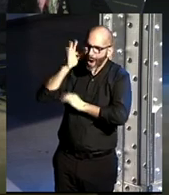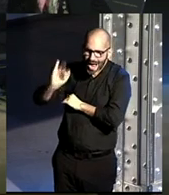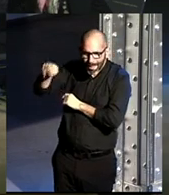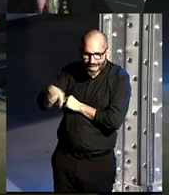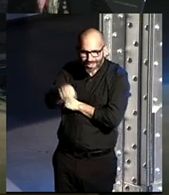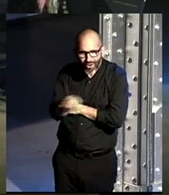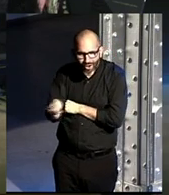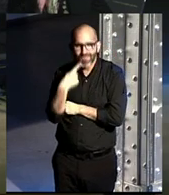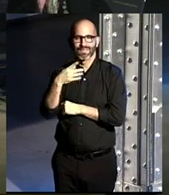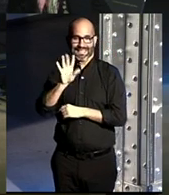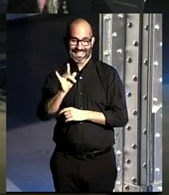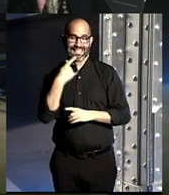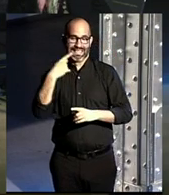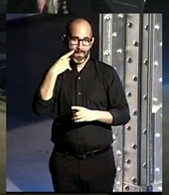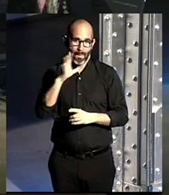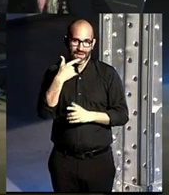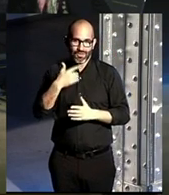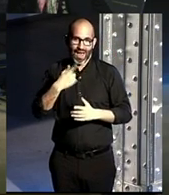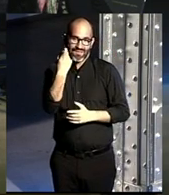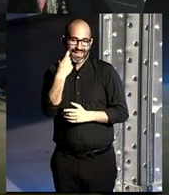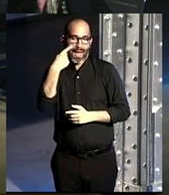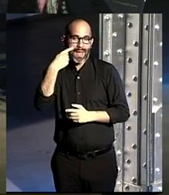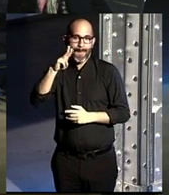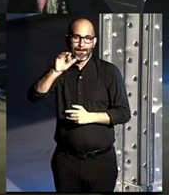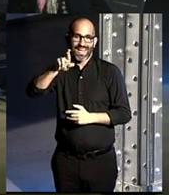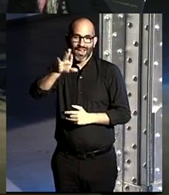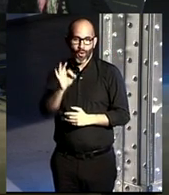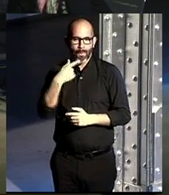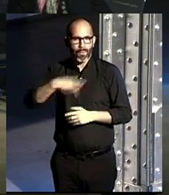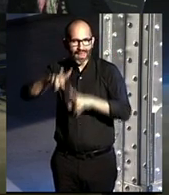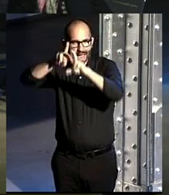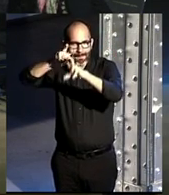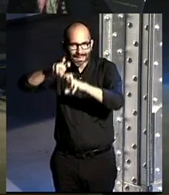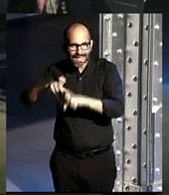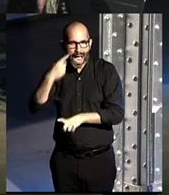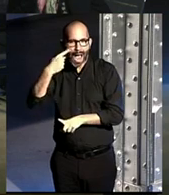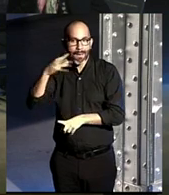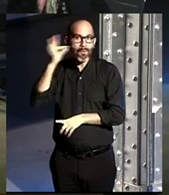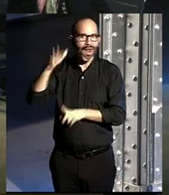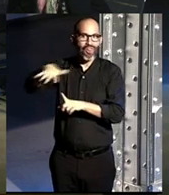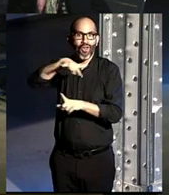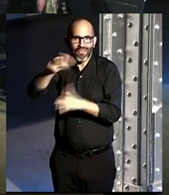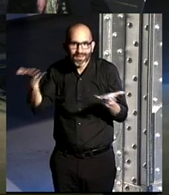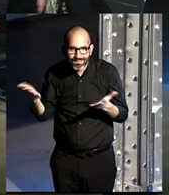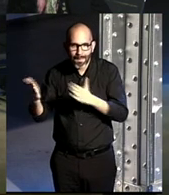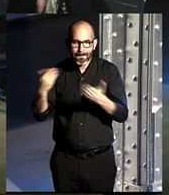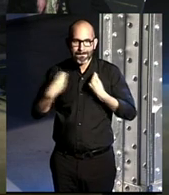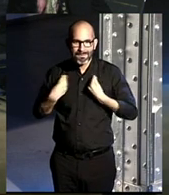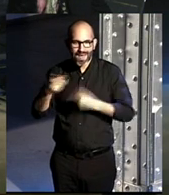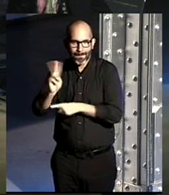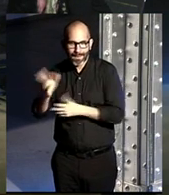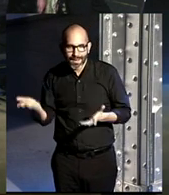si igual tenemos que recurrir a Piero para que investigue a ver dónde pueden estar, ¿no? Una de las, y